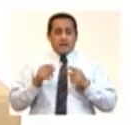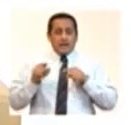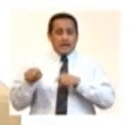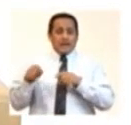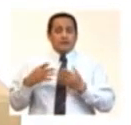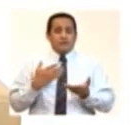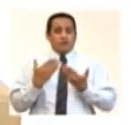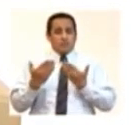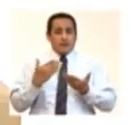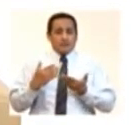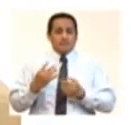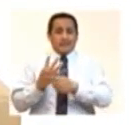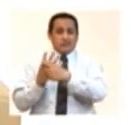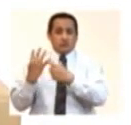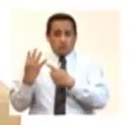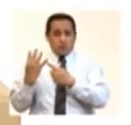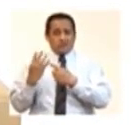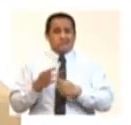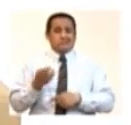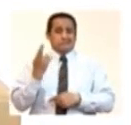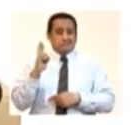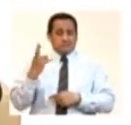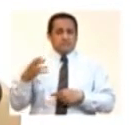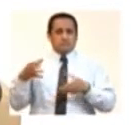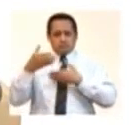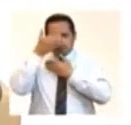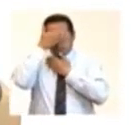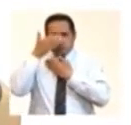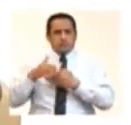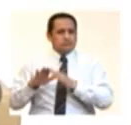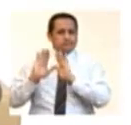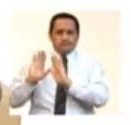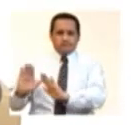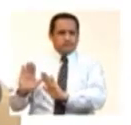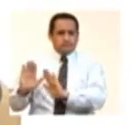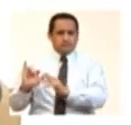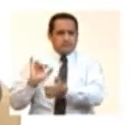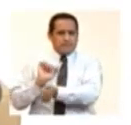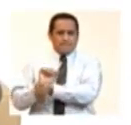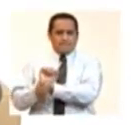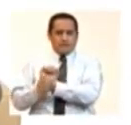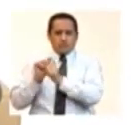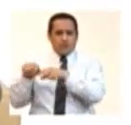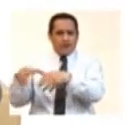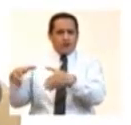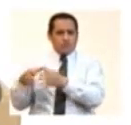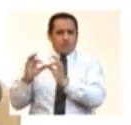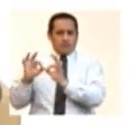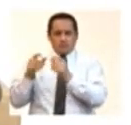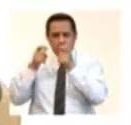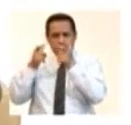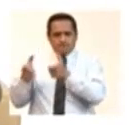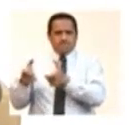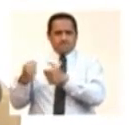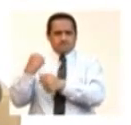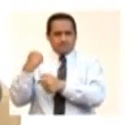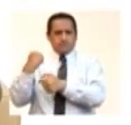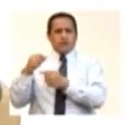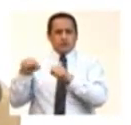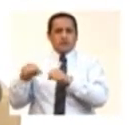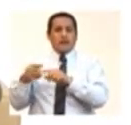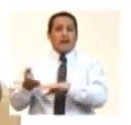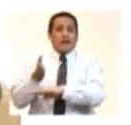Bueno, de esta manera estos 4 cabecillas terroristas van a permanecer donde se encuentran al habérseles